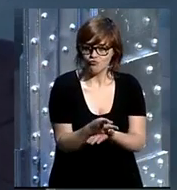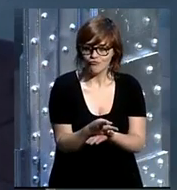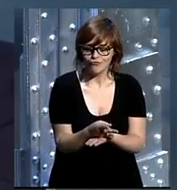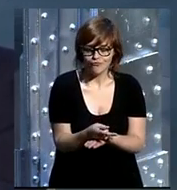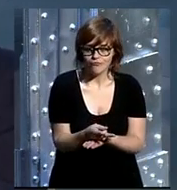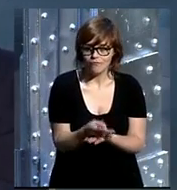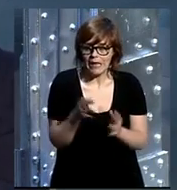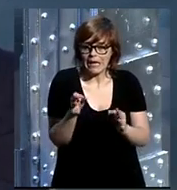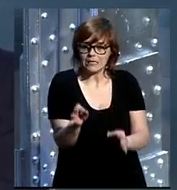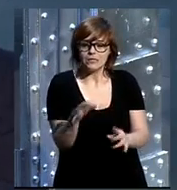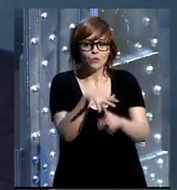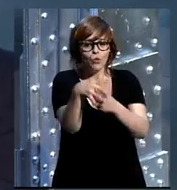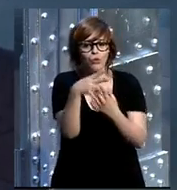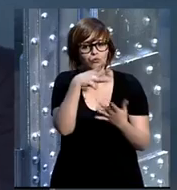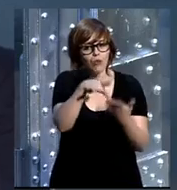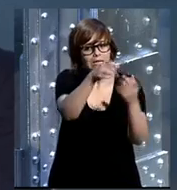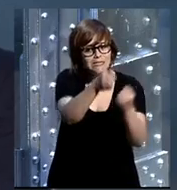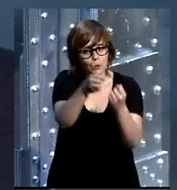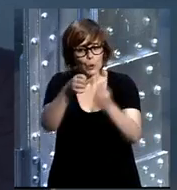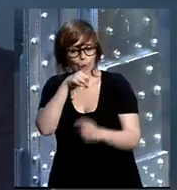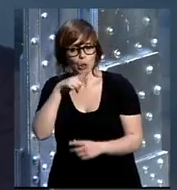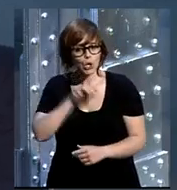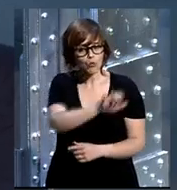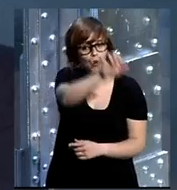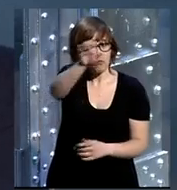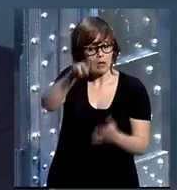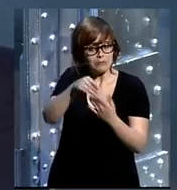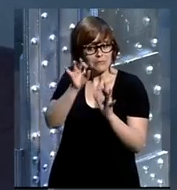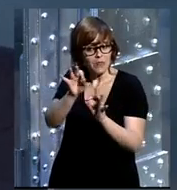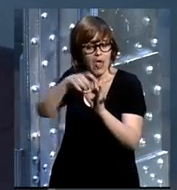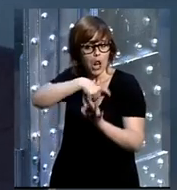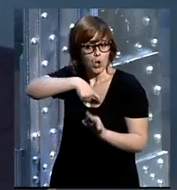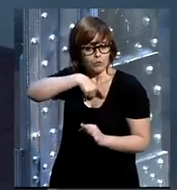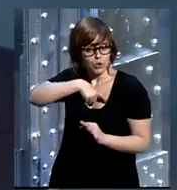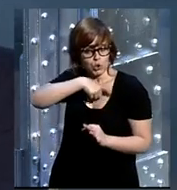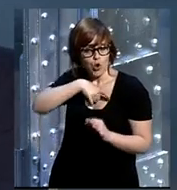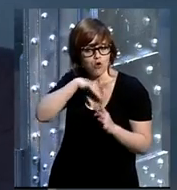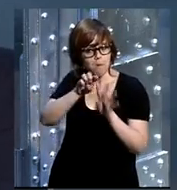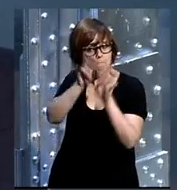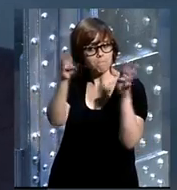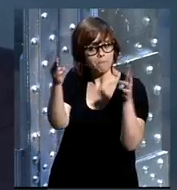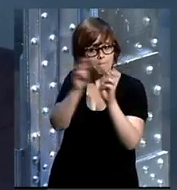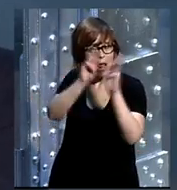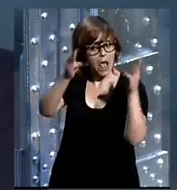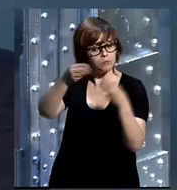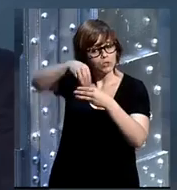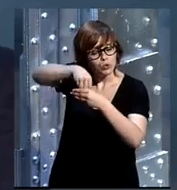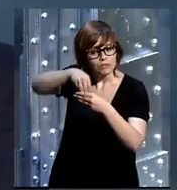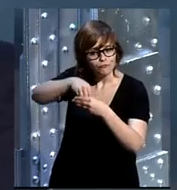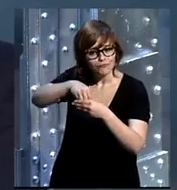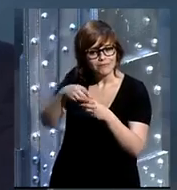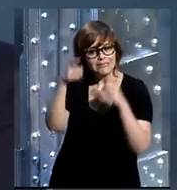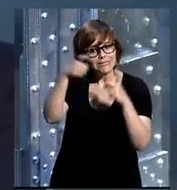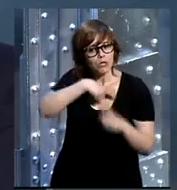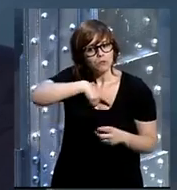que las instituciones europeas, la Comisión, el Parlamento, pues tratan de dar